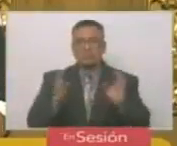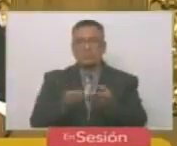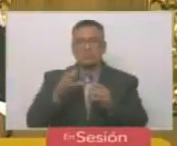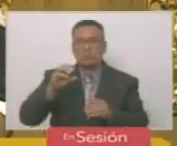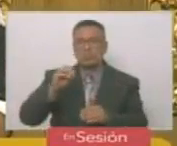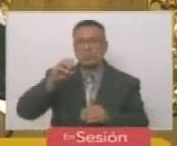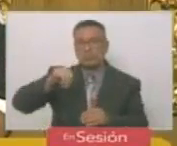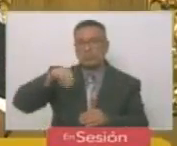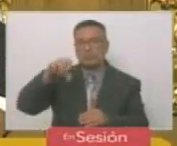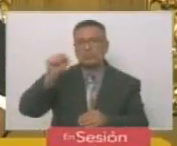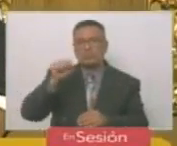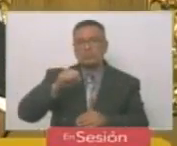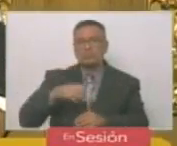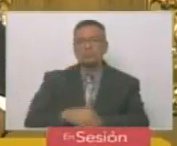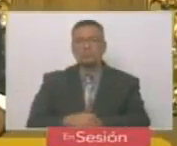Salud